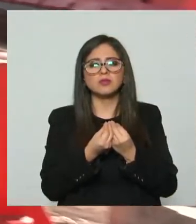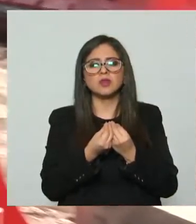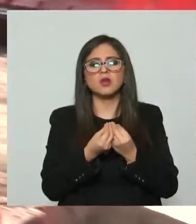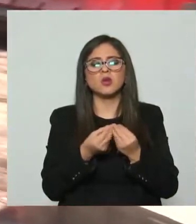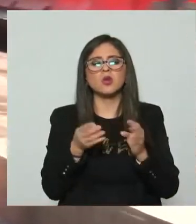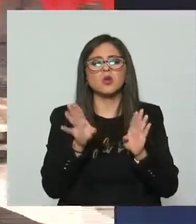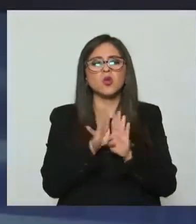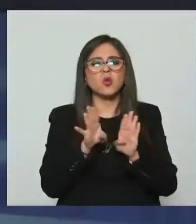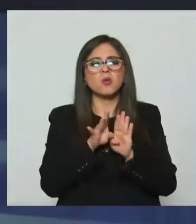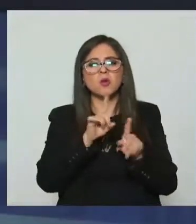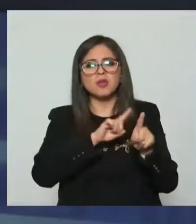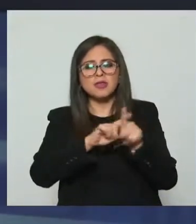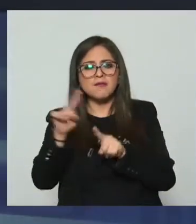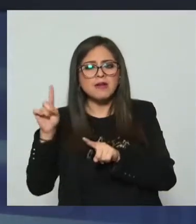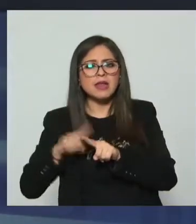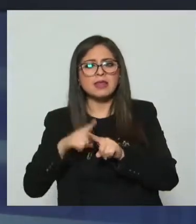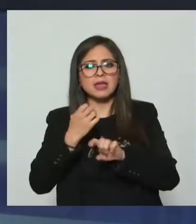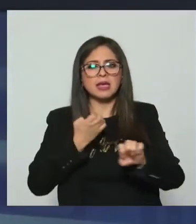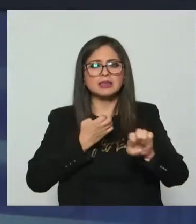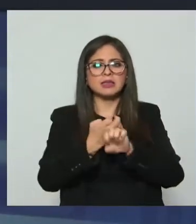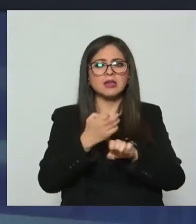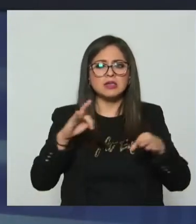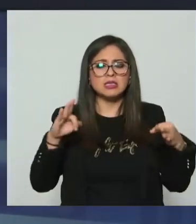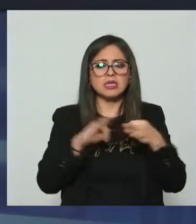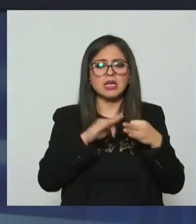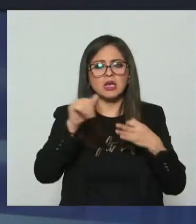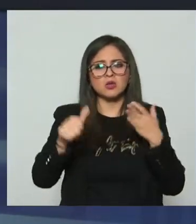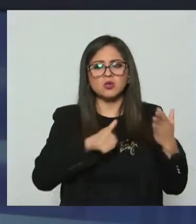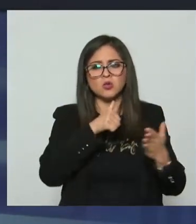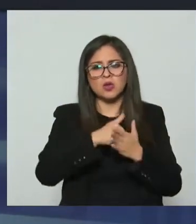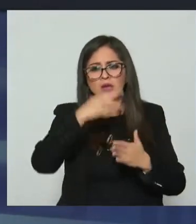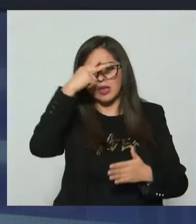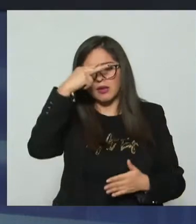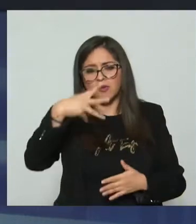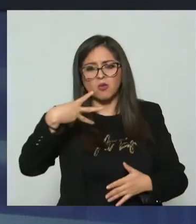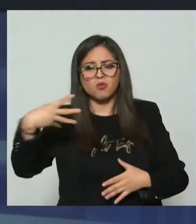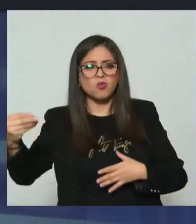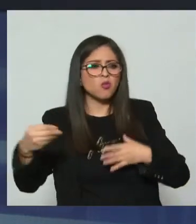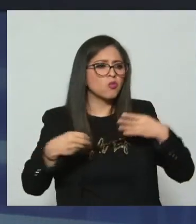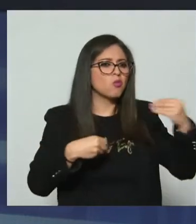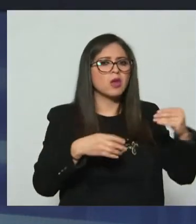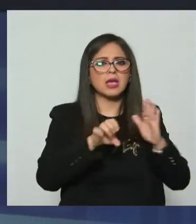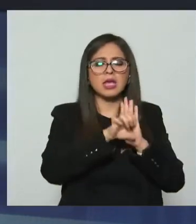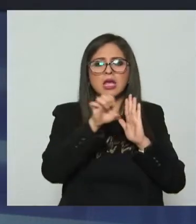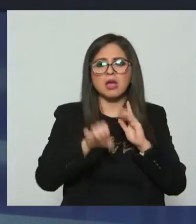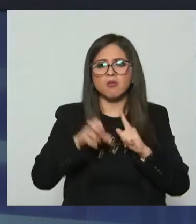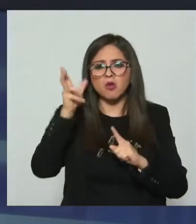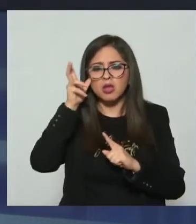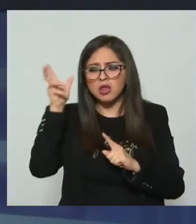contagio en distintos estados que son aledaños a la Ciudad de México: Hidalgo, Querétaro,